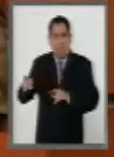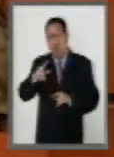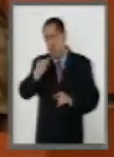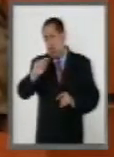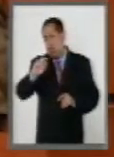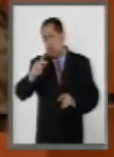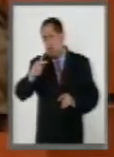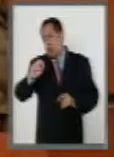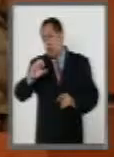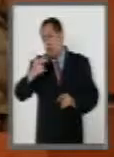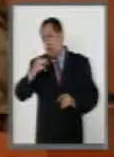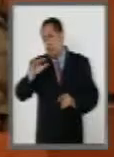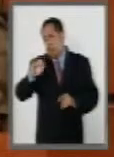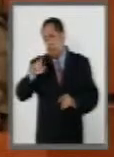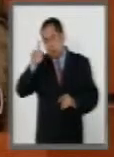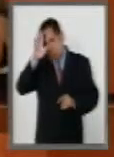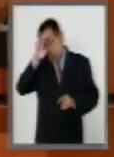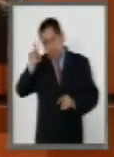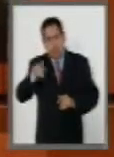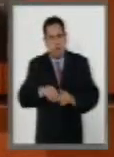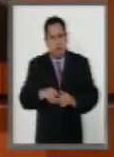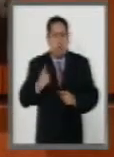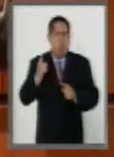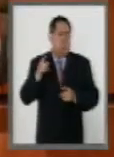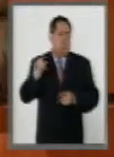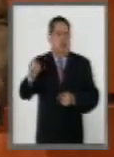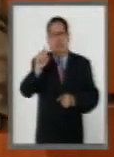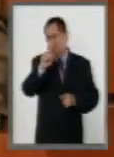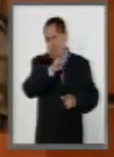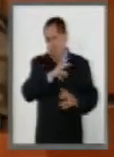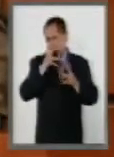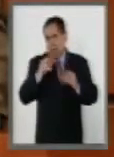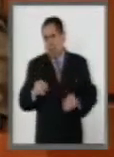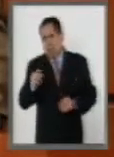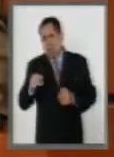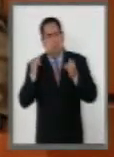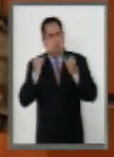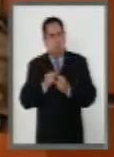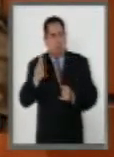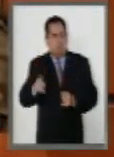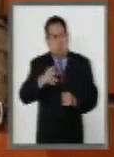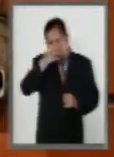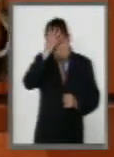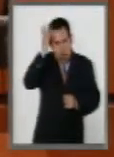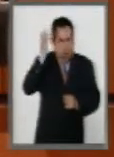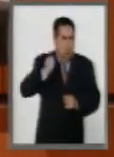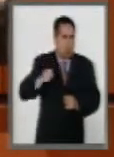Chico. Bueno, ese es uno de tantos. En Morelos ha habido